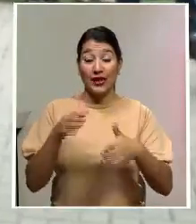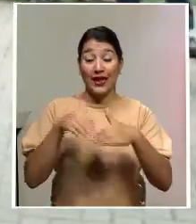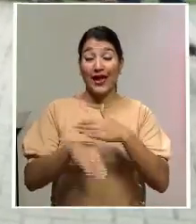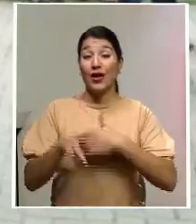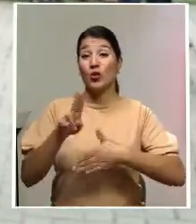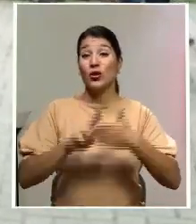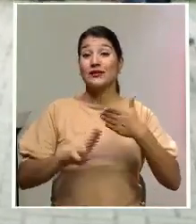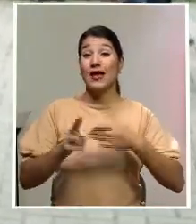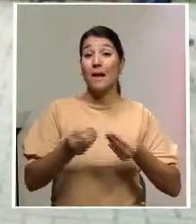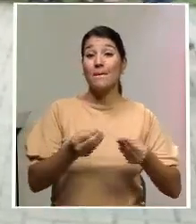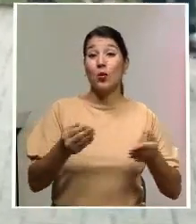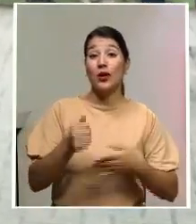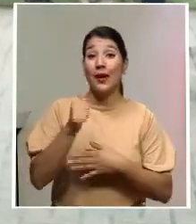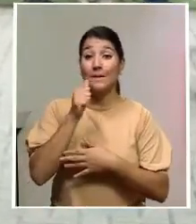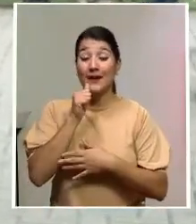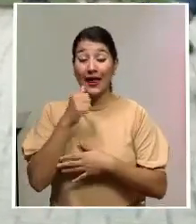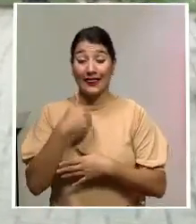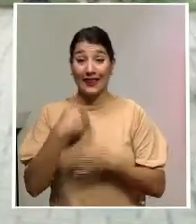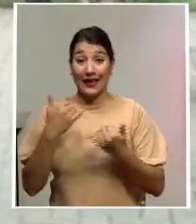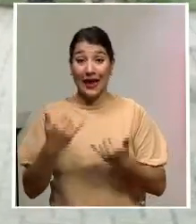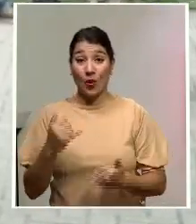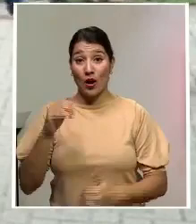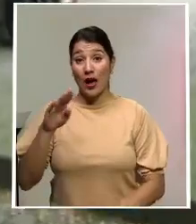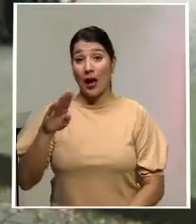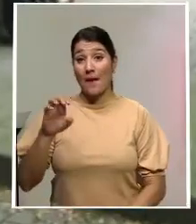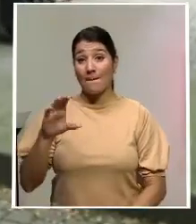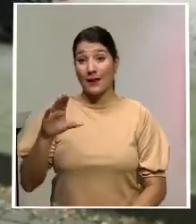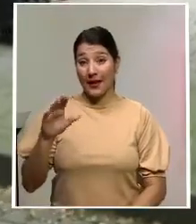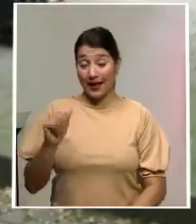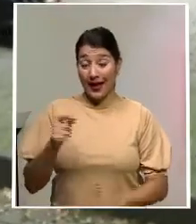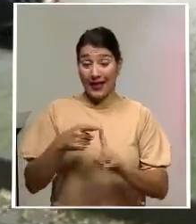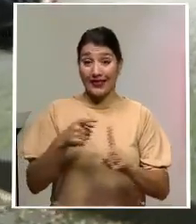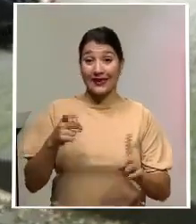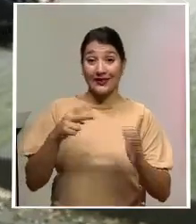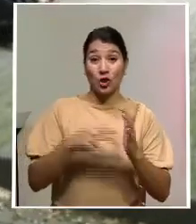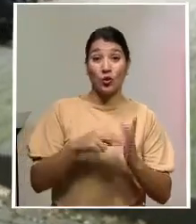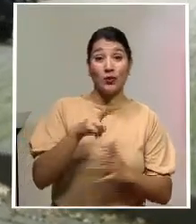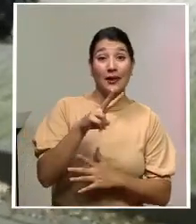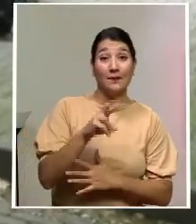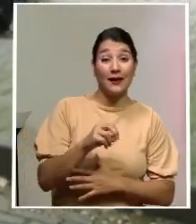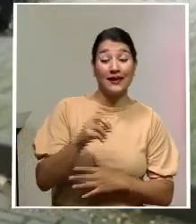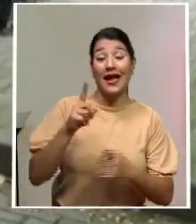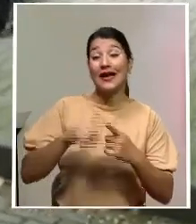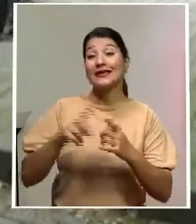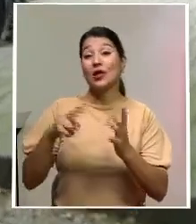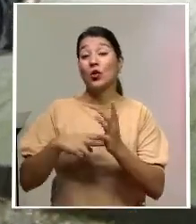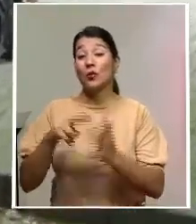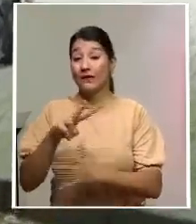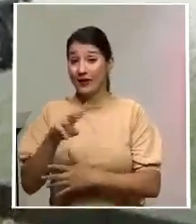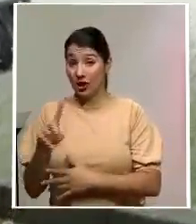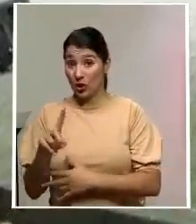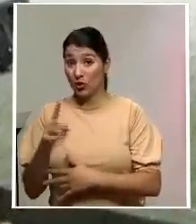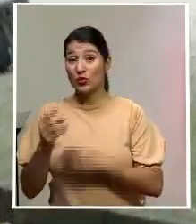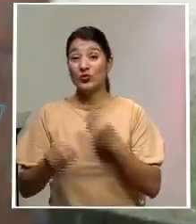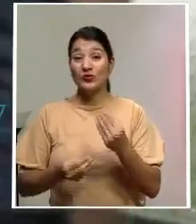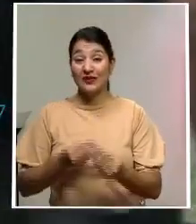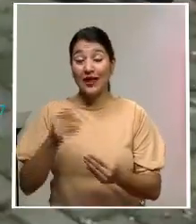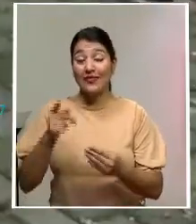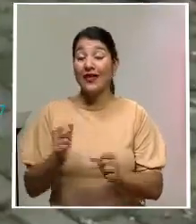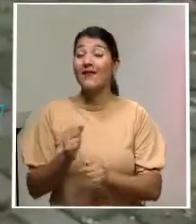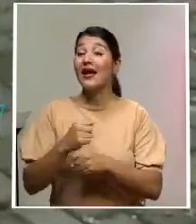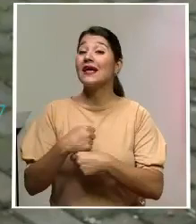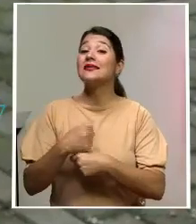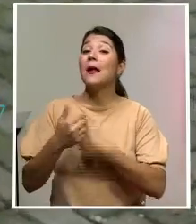públicas y privadas que recibieron beca de postsecundaria en el periodo 2020 y 2021 tendrán que realizar el proceso